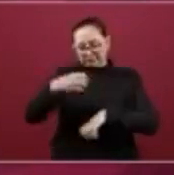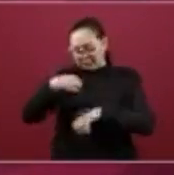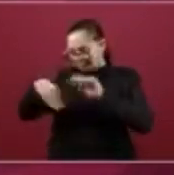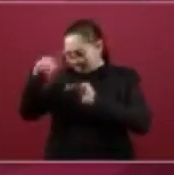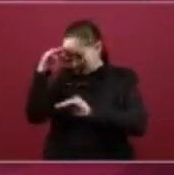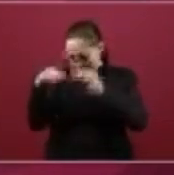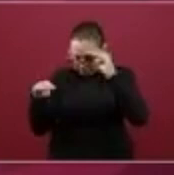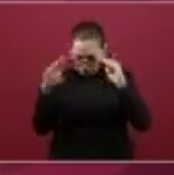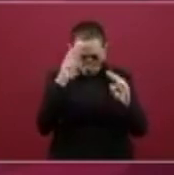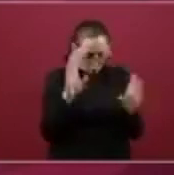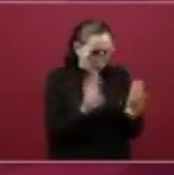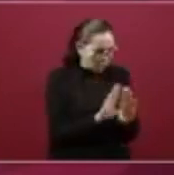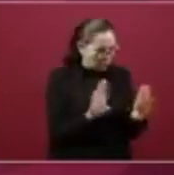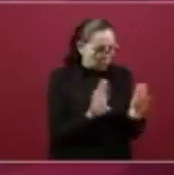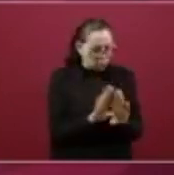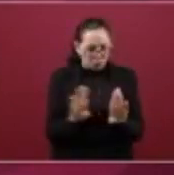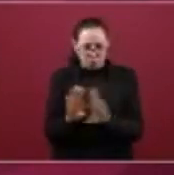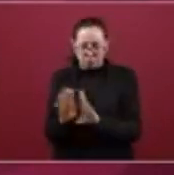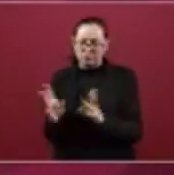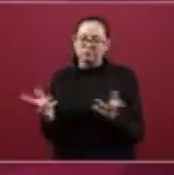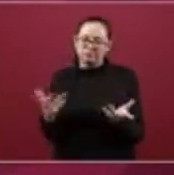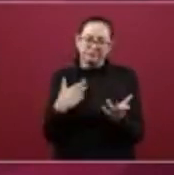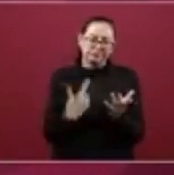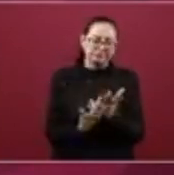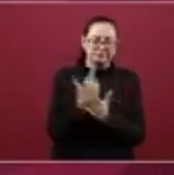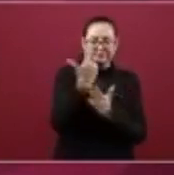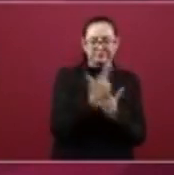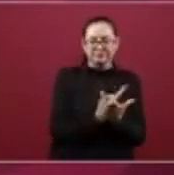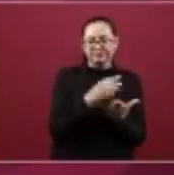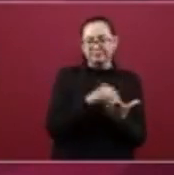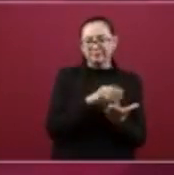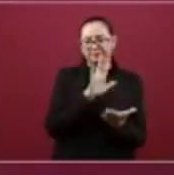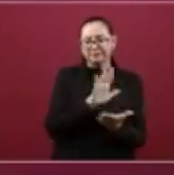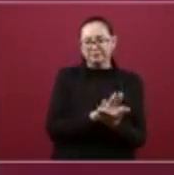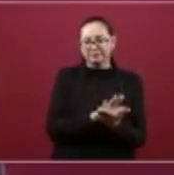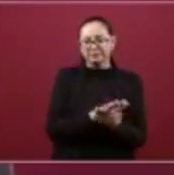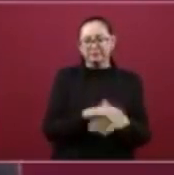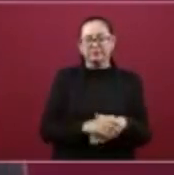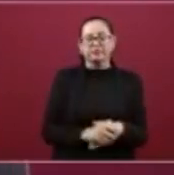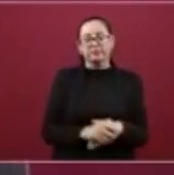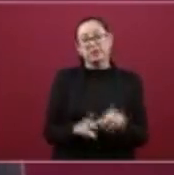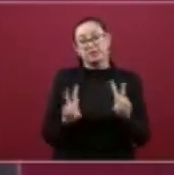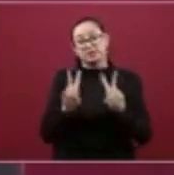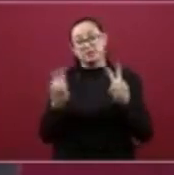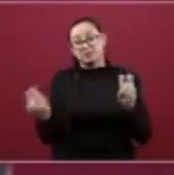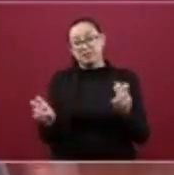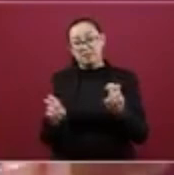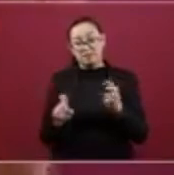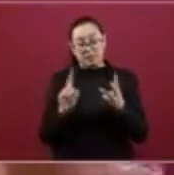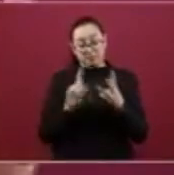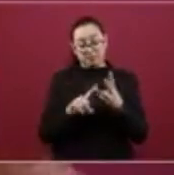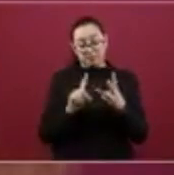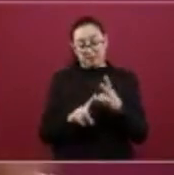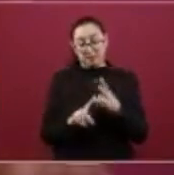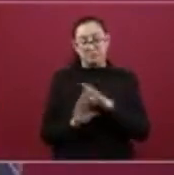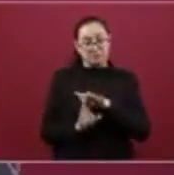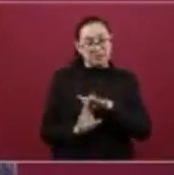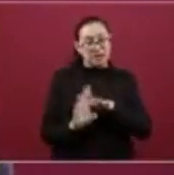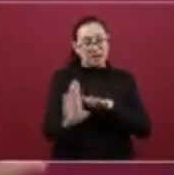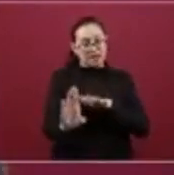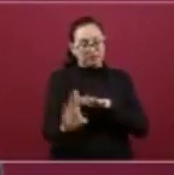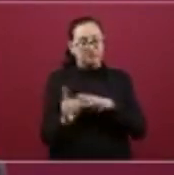pensando en tener un registro acerca de los migrantes, o sea, pero son cosas que